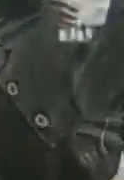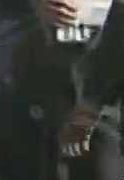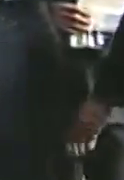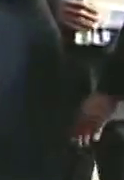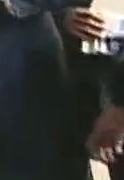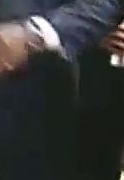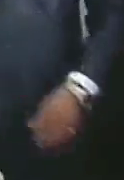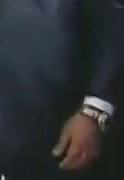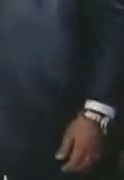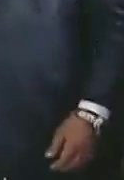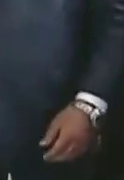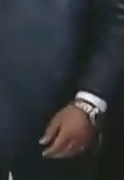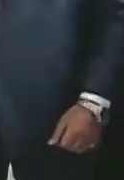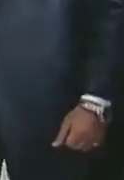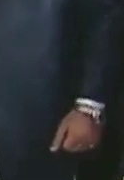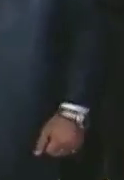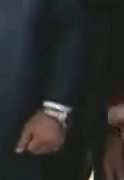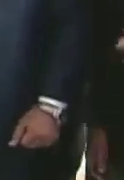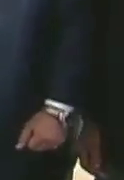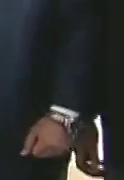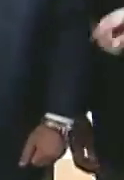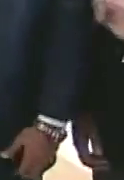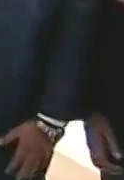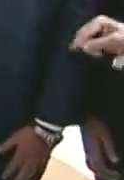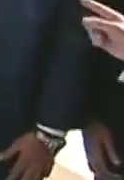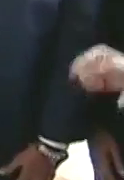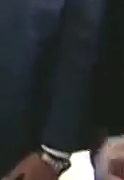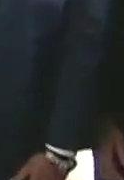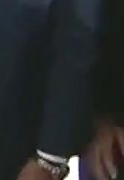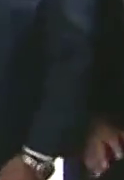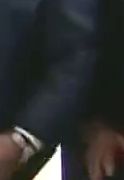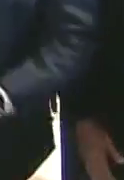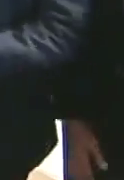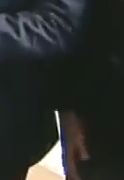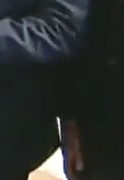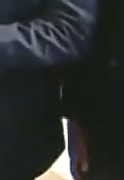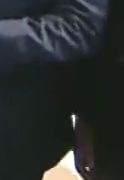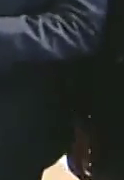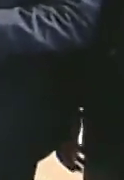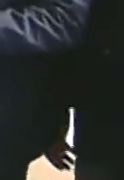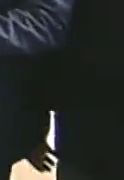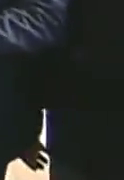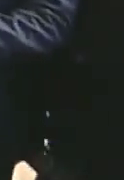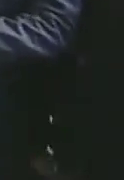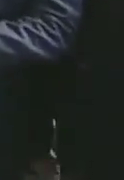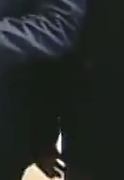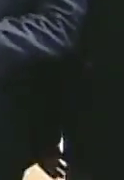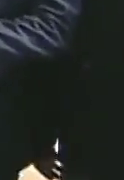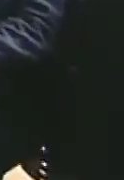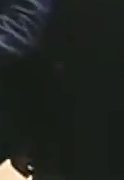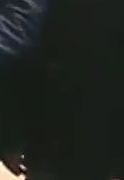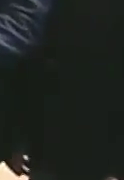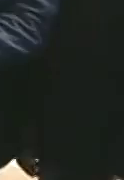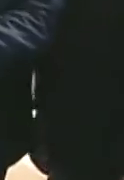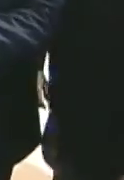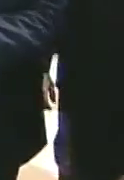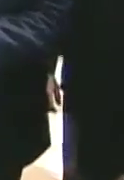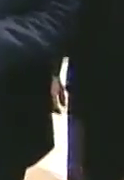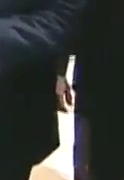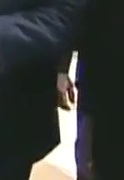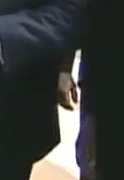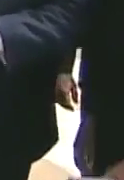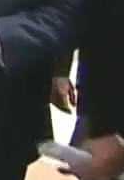sido instalada en los espacios del casco central de la ciudad capital. Más de 500 actividades podrán disfrutar